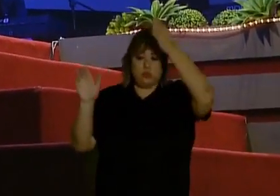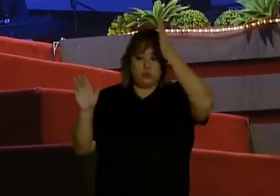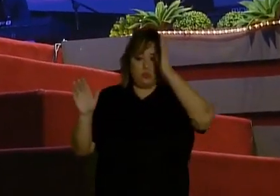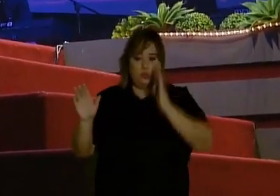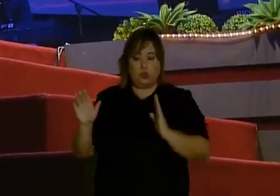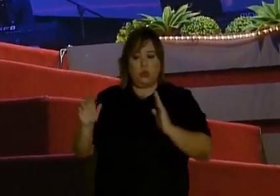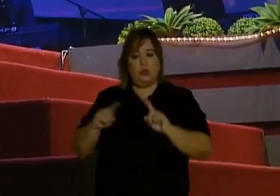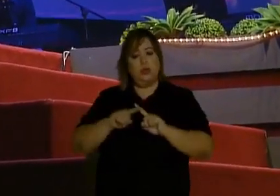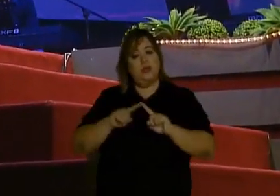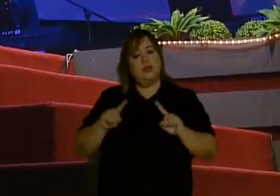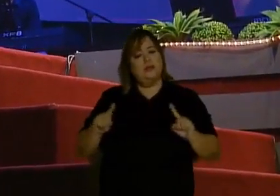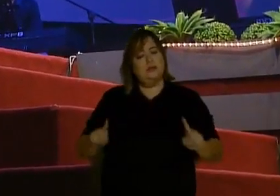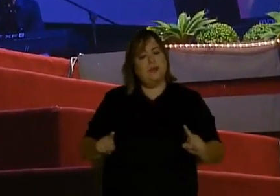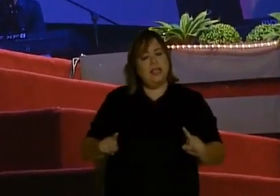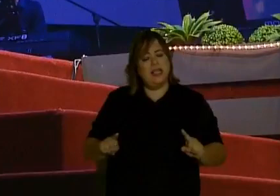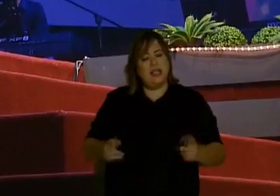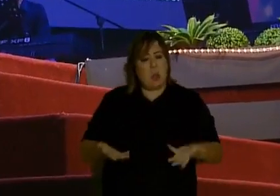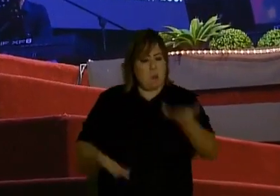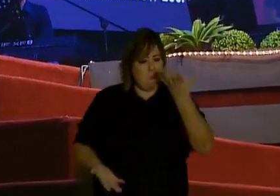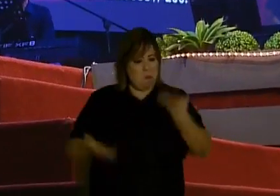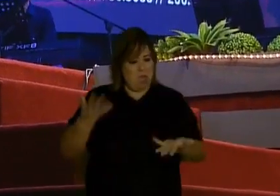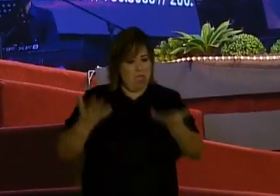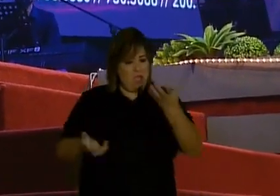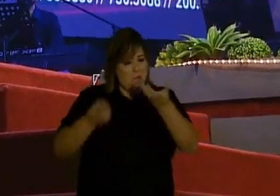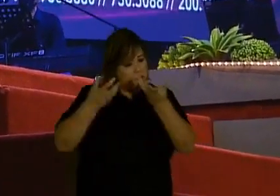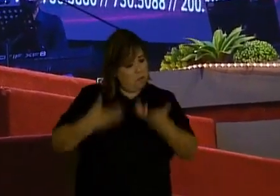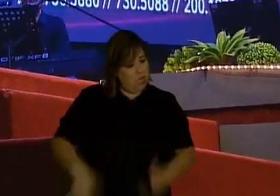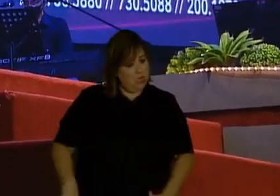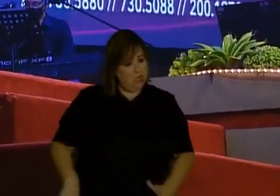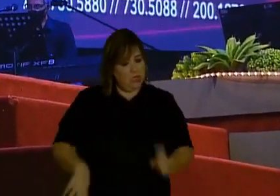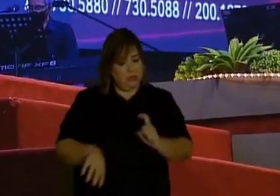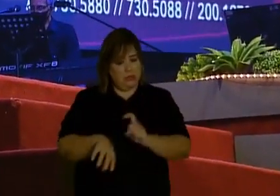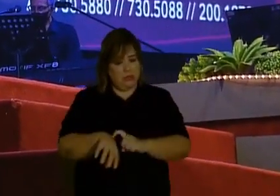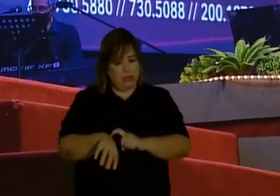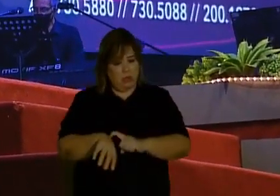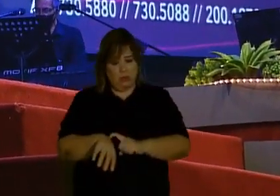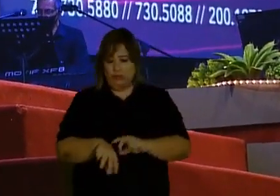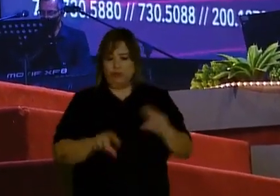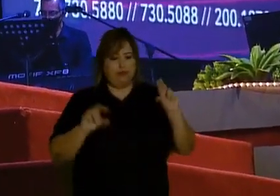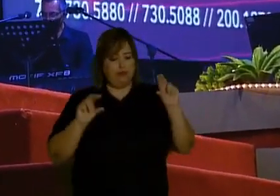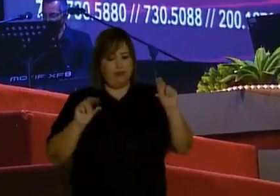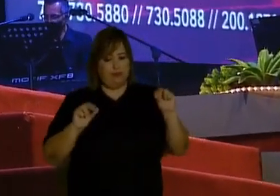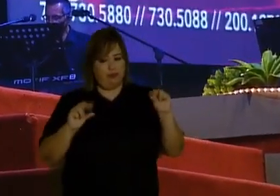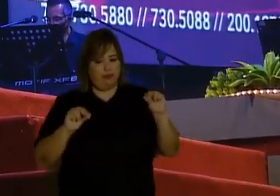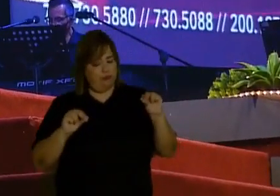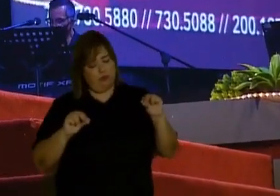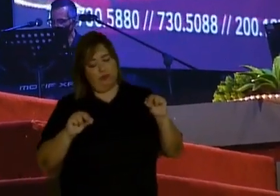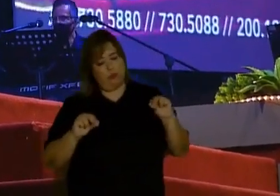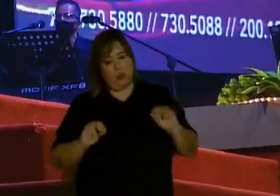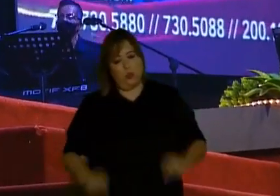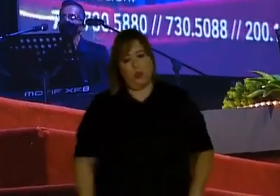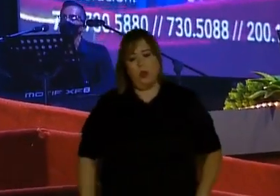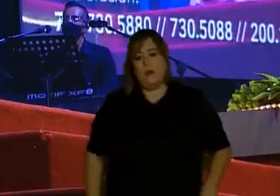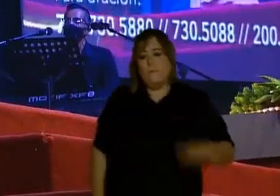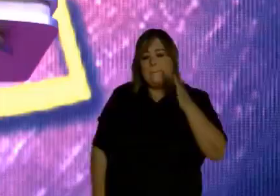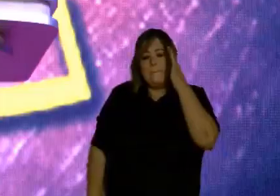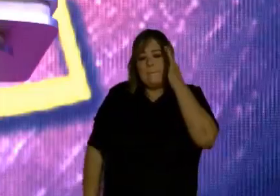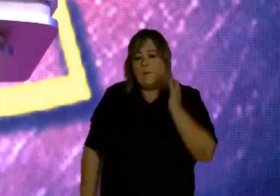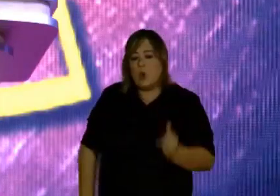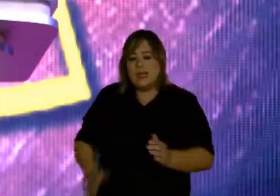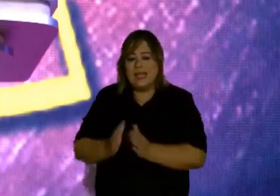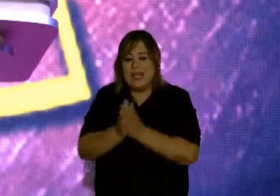tiempo y una vida perdida en detrimento de otras ocupaciones, prioridades, interés personal y humano que he